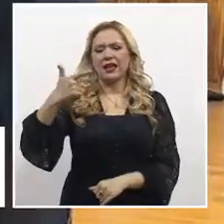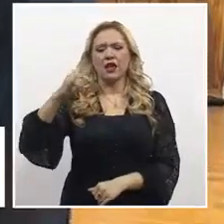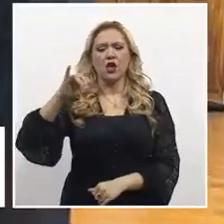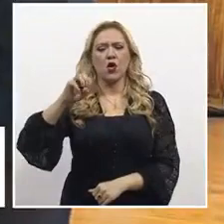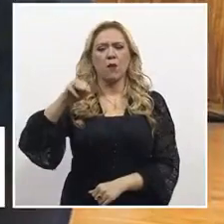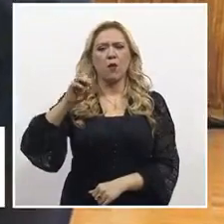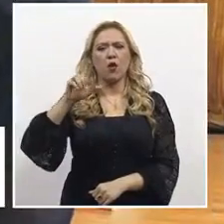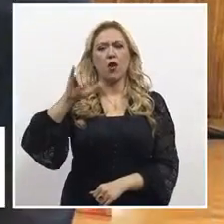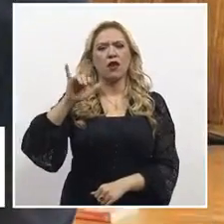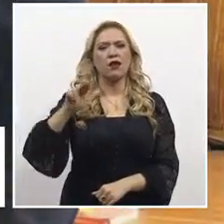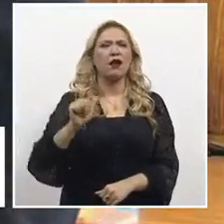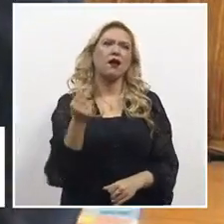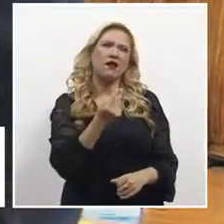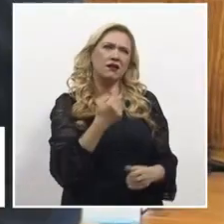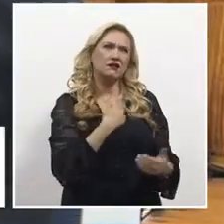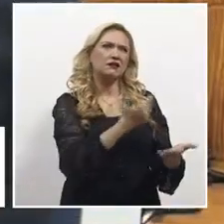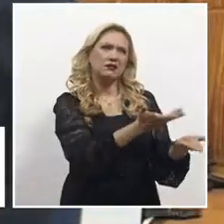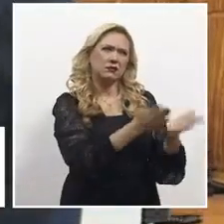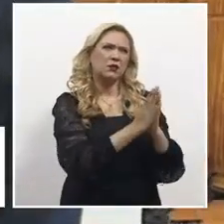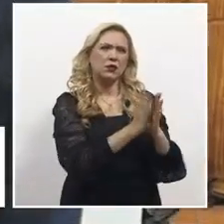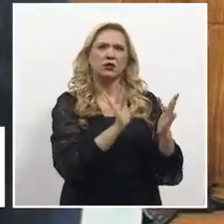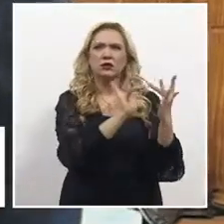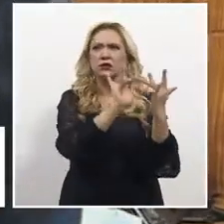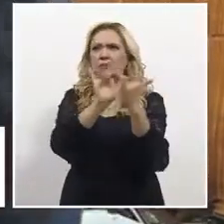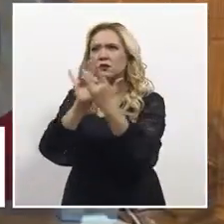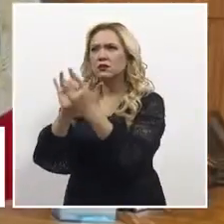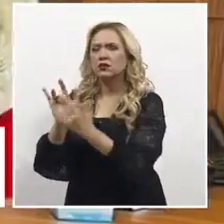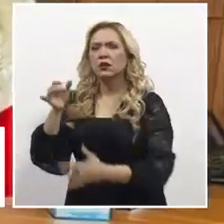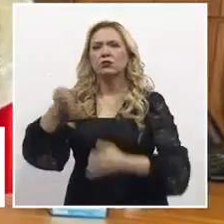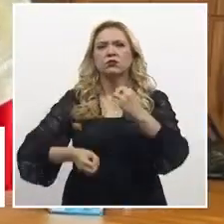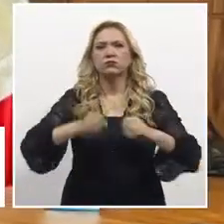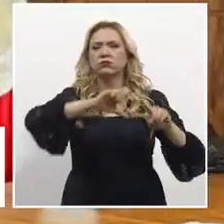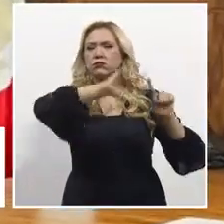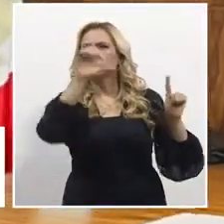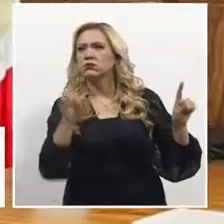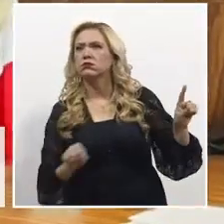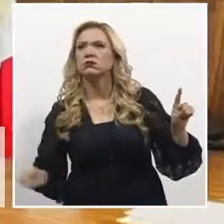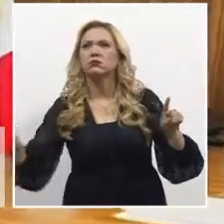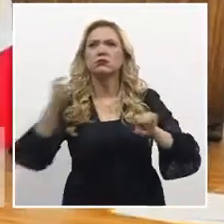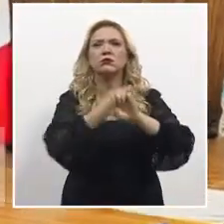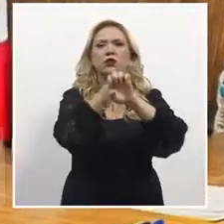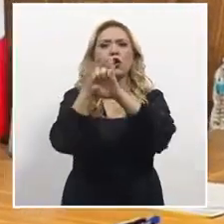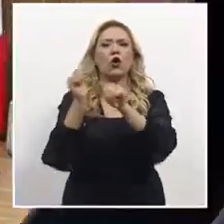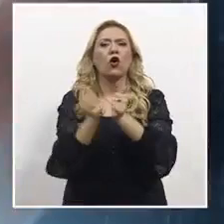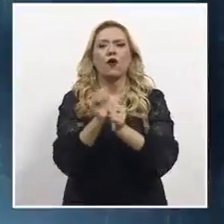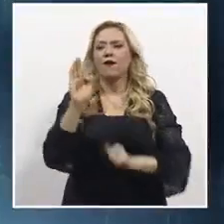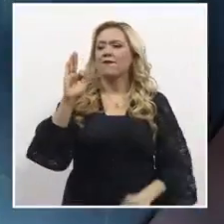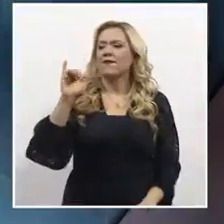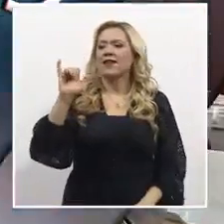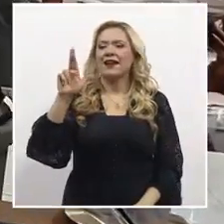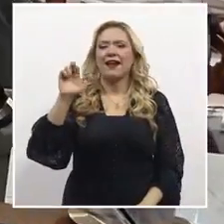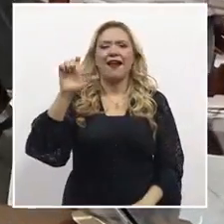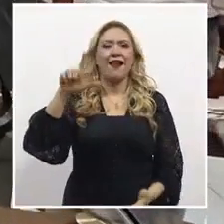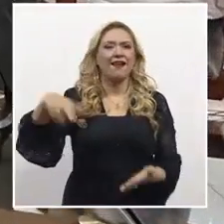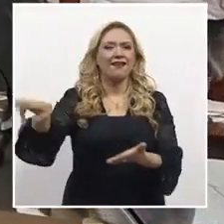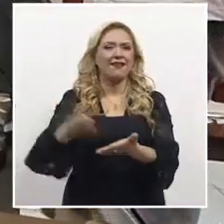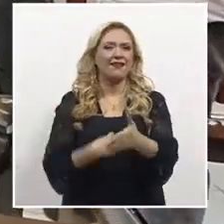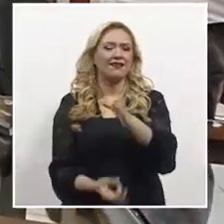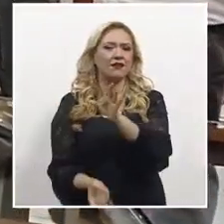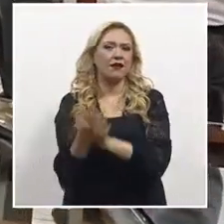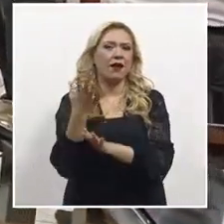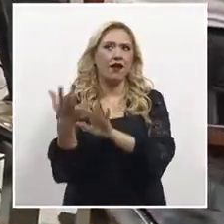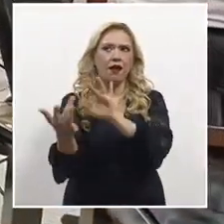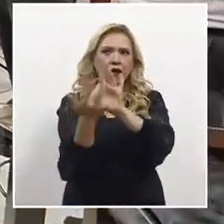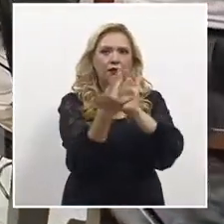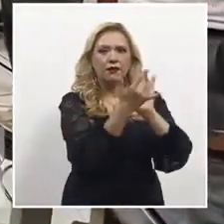la interconexión con los órganos jurisdiccionales del Poder Judicial Federal a través de la firma electrónica. Rindieron